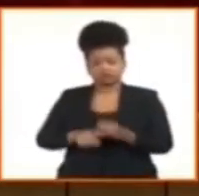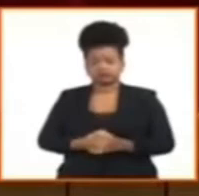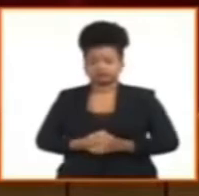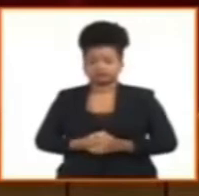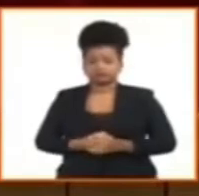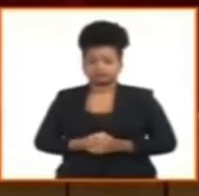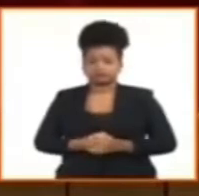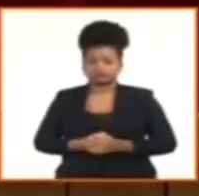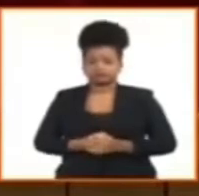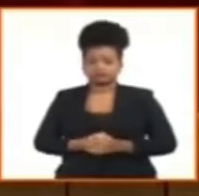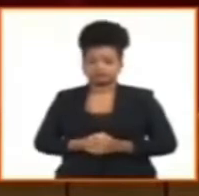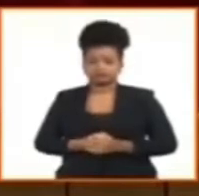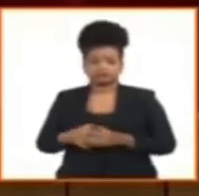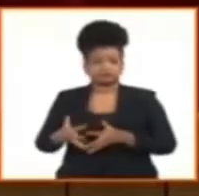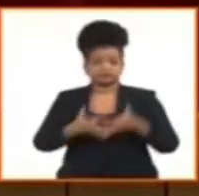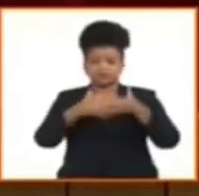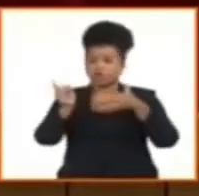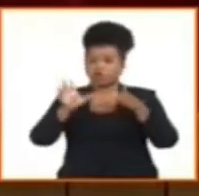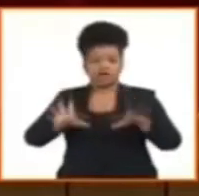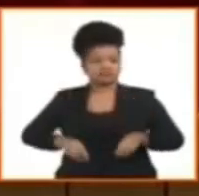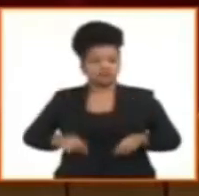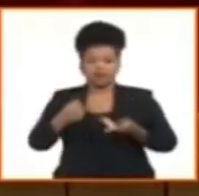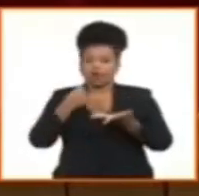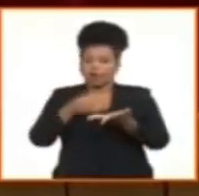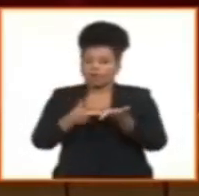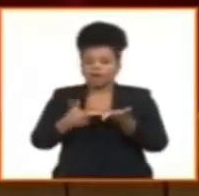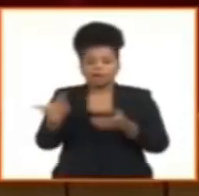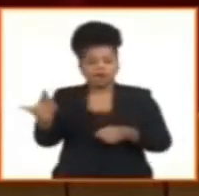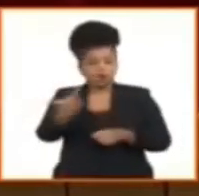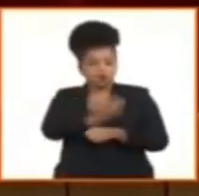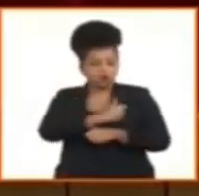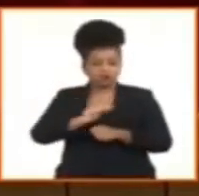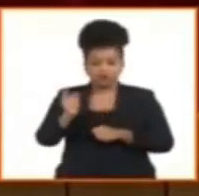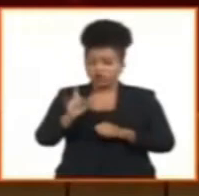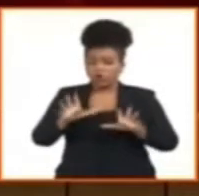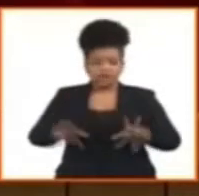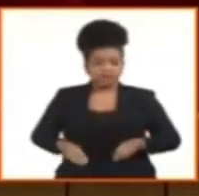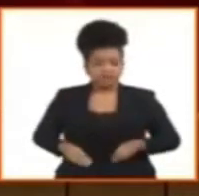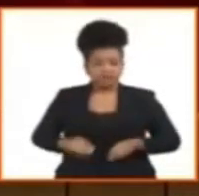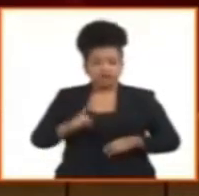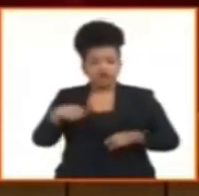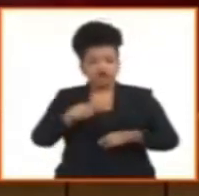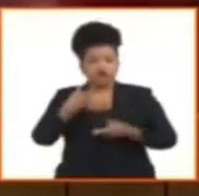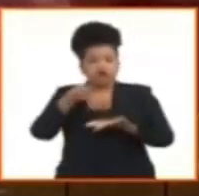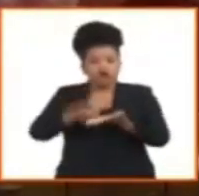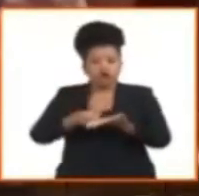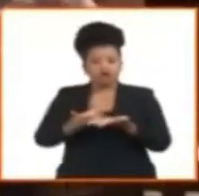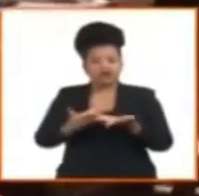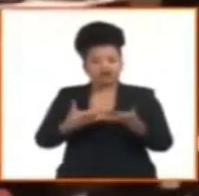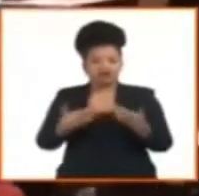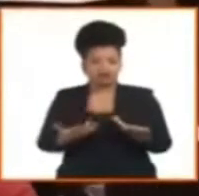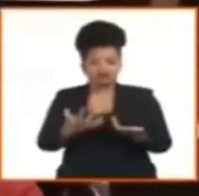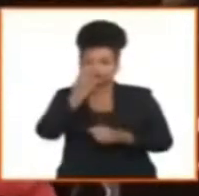Se nos negó la posibilidad de adquirir vacunas, se nos negó la posibilidad de adquirir ventiladores pulmonares, se nos negó la posibilidad de